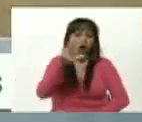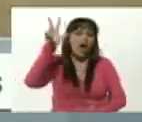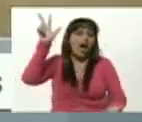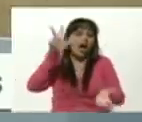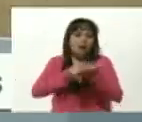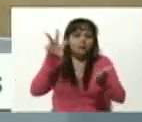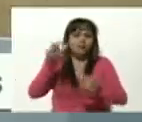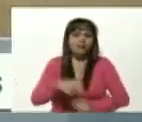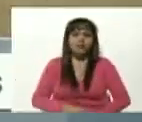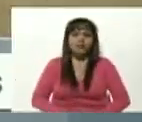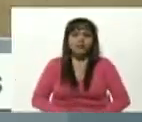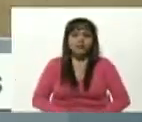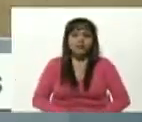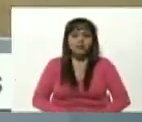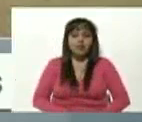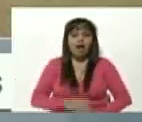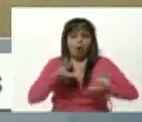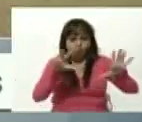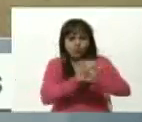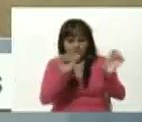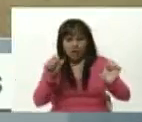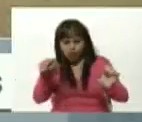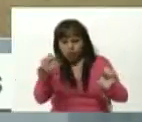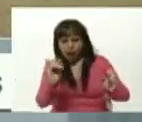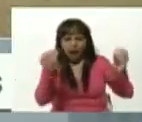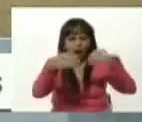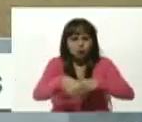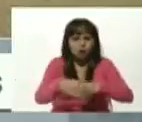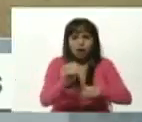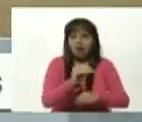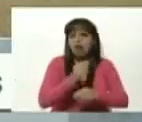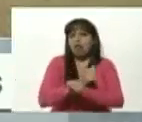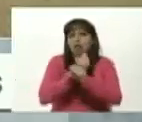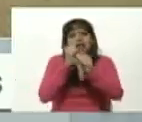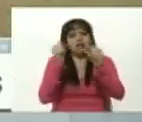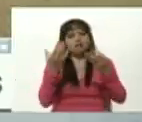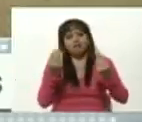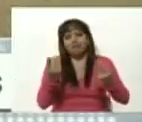¿Te parece la hora, 8 de la mañana, o es muy tempranito?